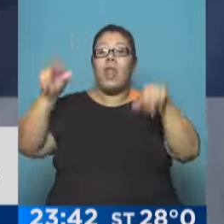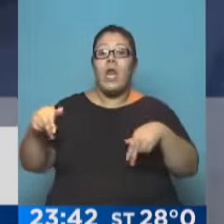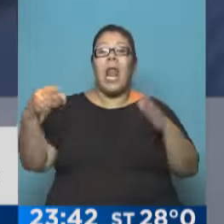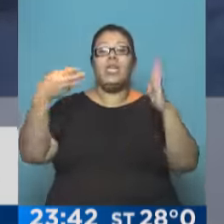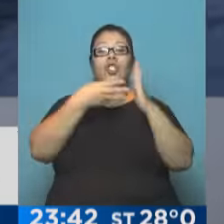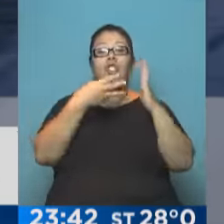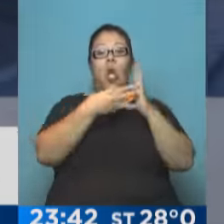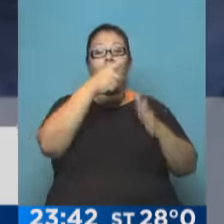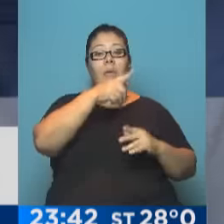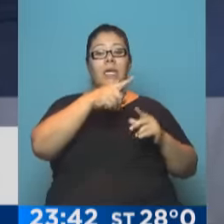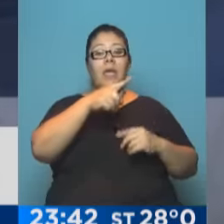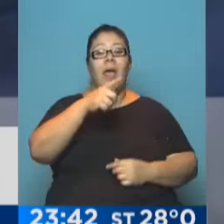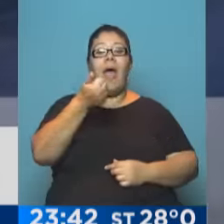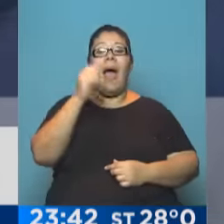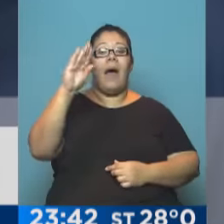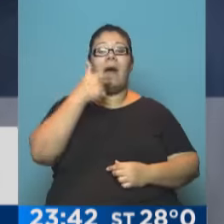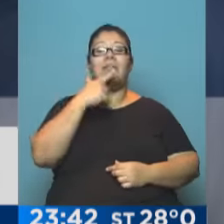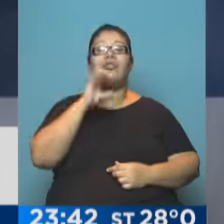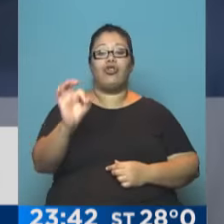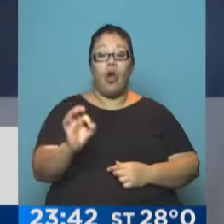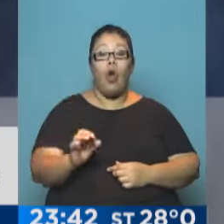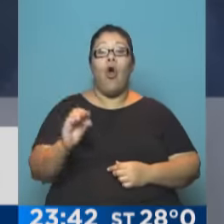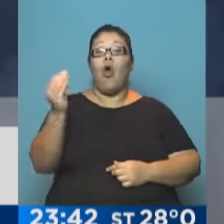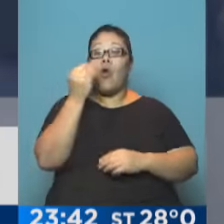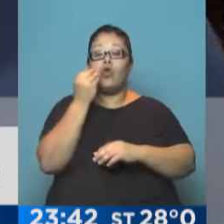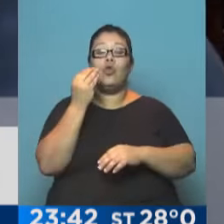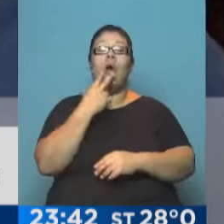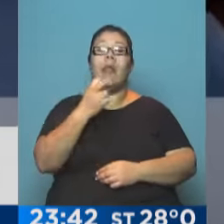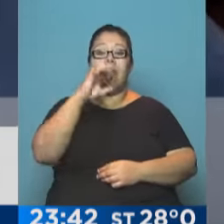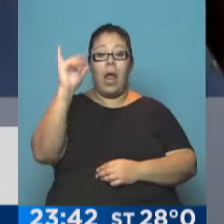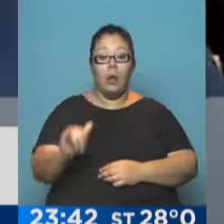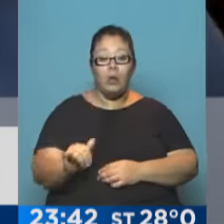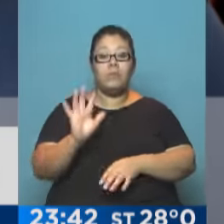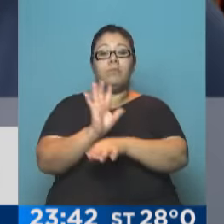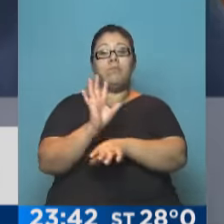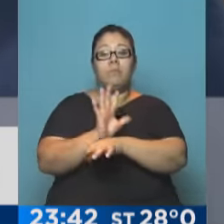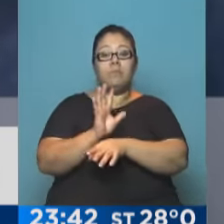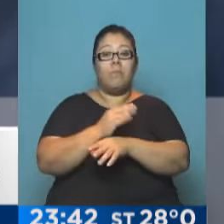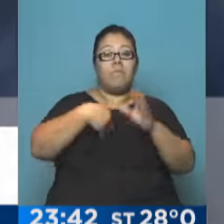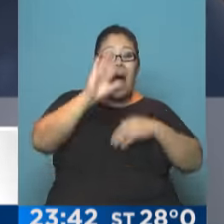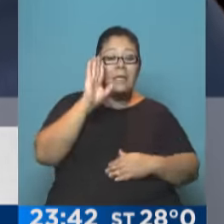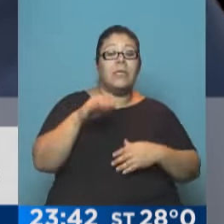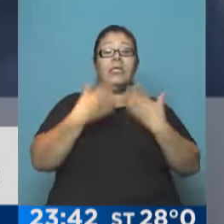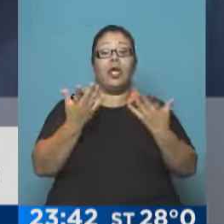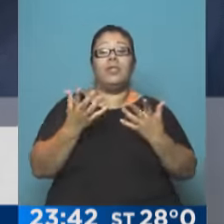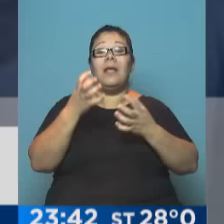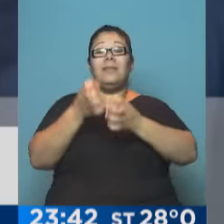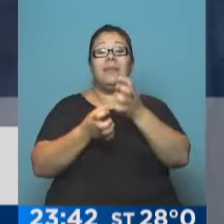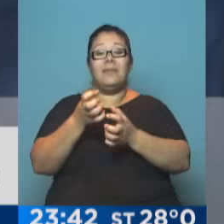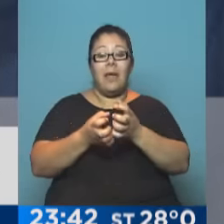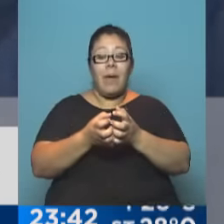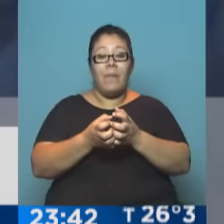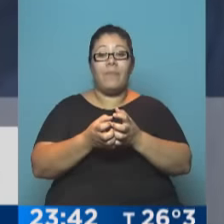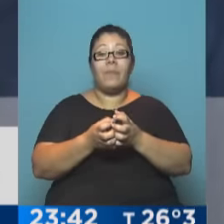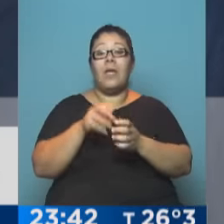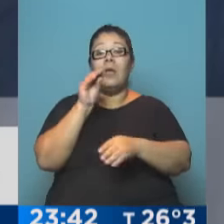Abasto, quienes roban la atención o el consumo energético y hacen que, bueno, que el sistema de